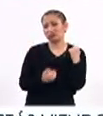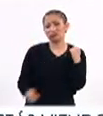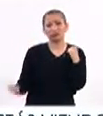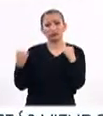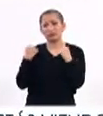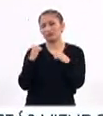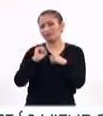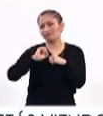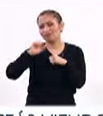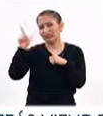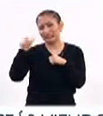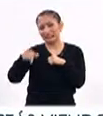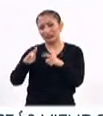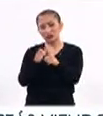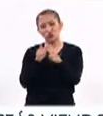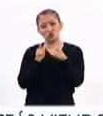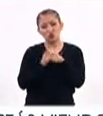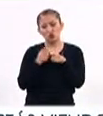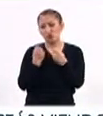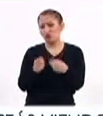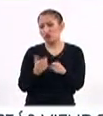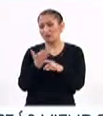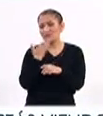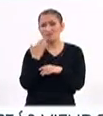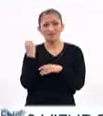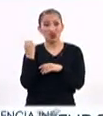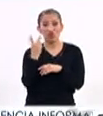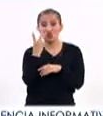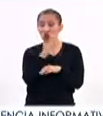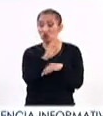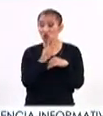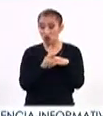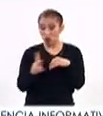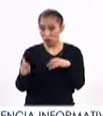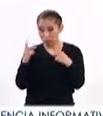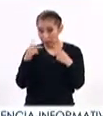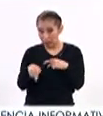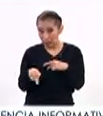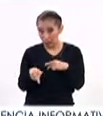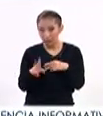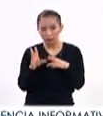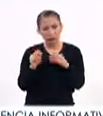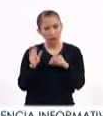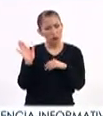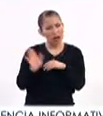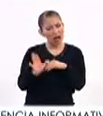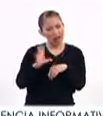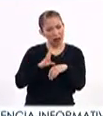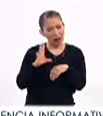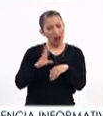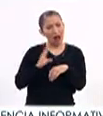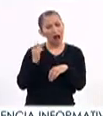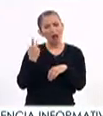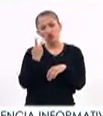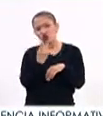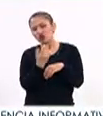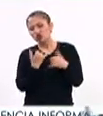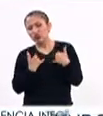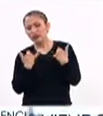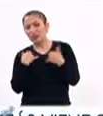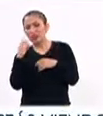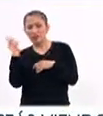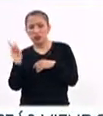de profesionalismo. O sea, es una orquesta muy, muy buena. ¿Todos mexicanos? No, me parece que hay un par de